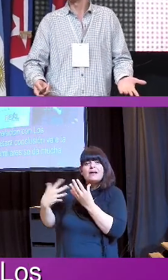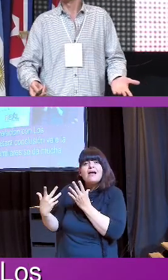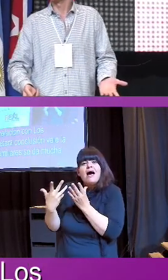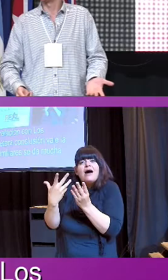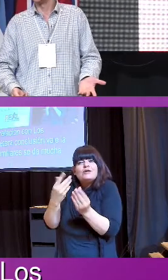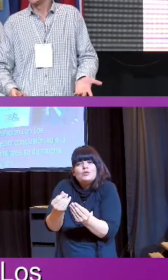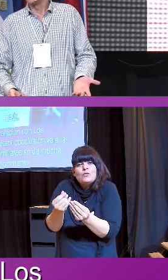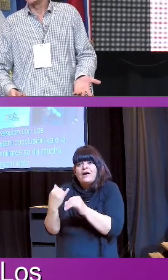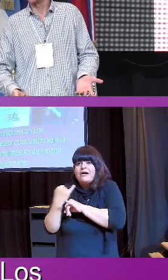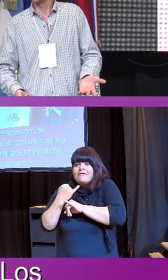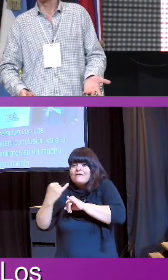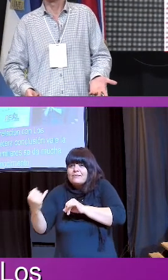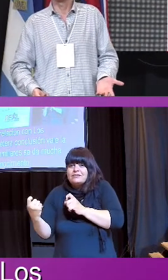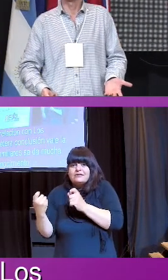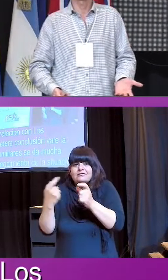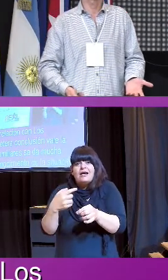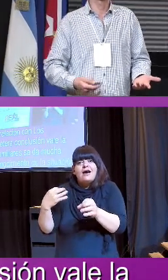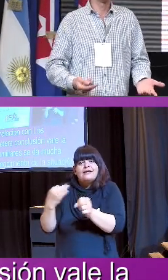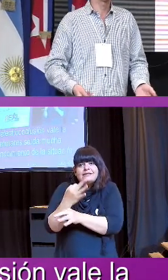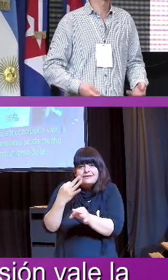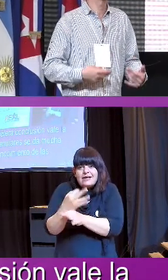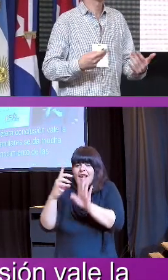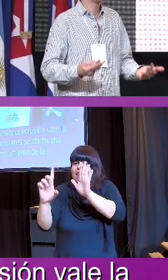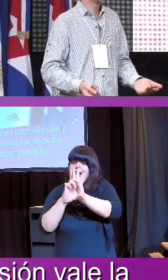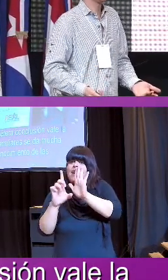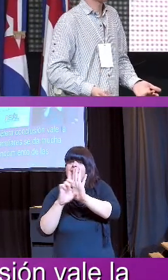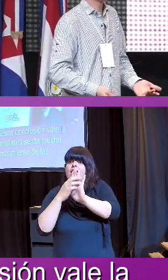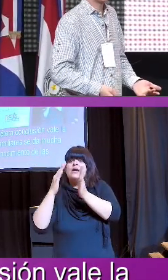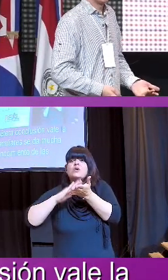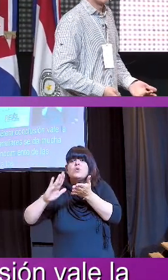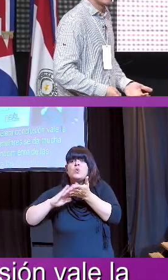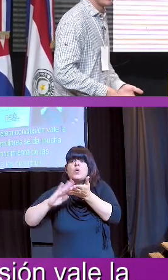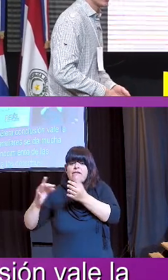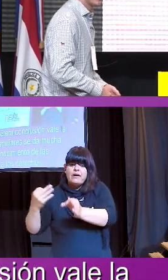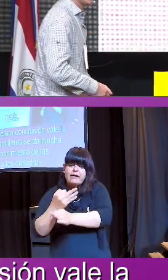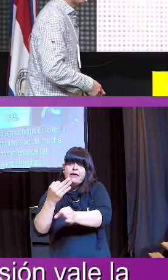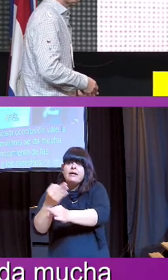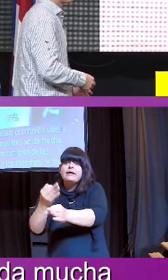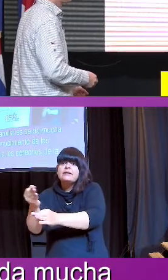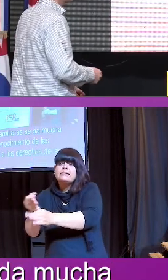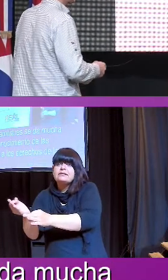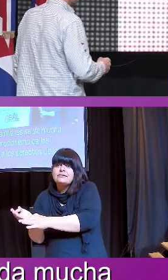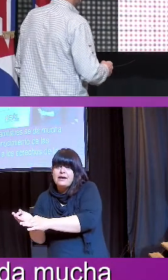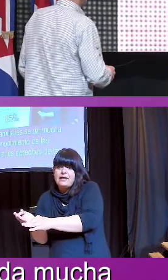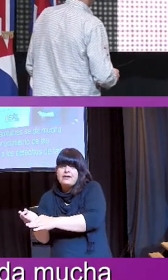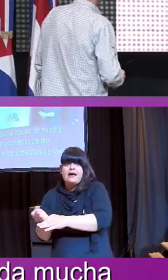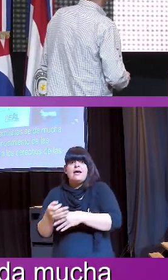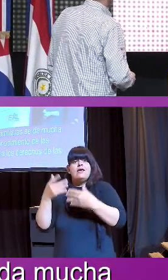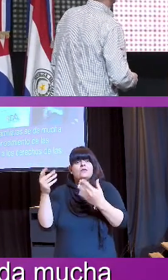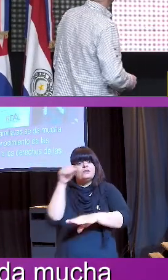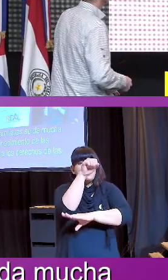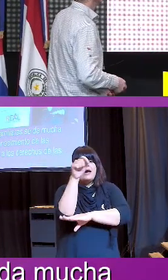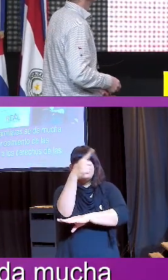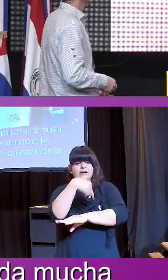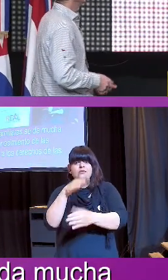al conocimiento de las situaciones legales, asesoramiento, a los derechos de las personas. Pero